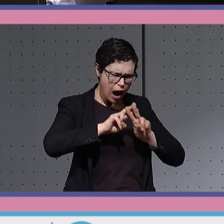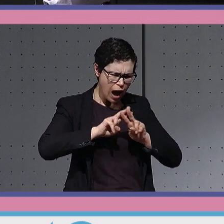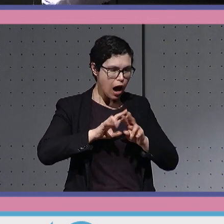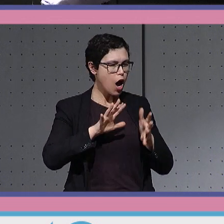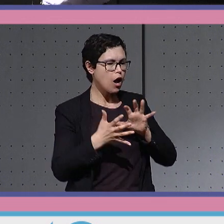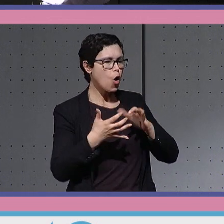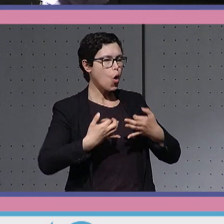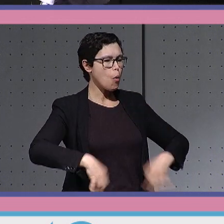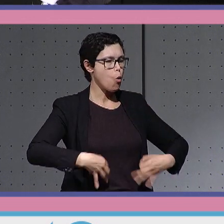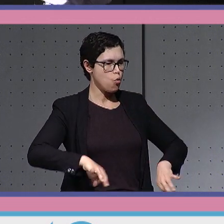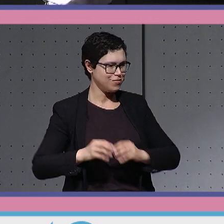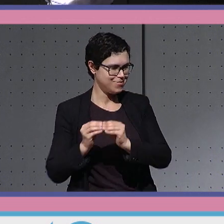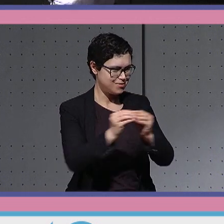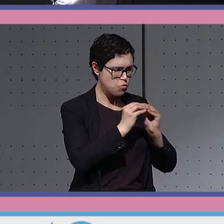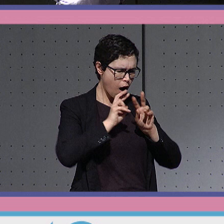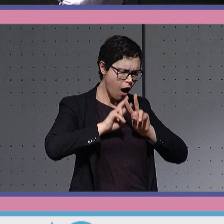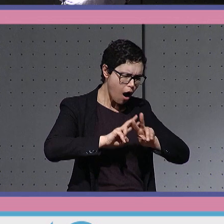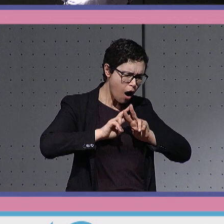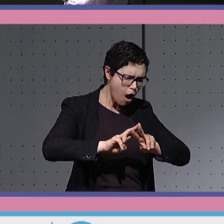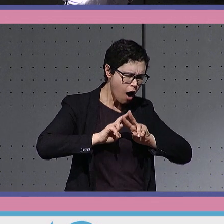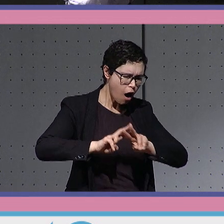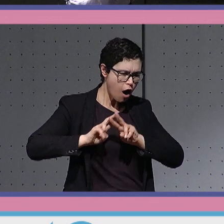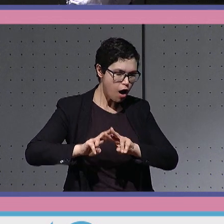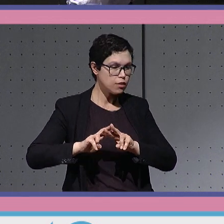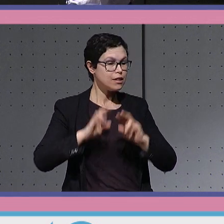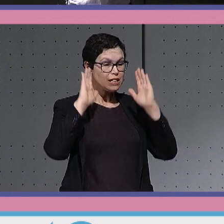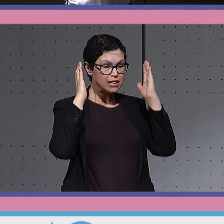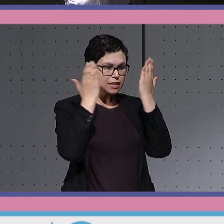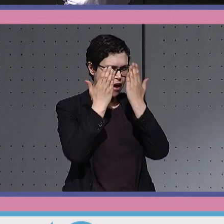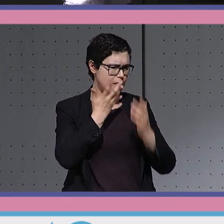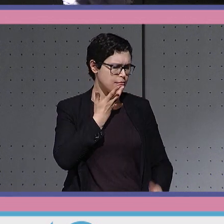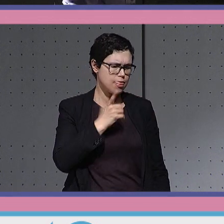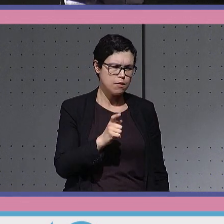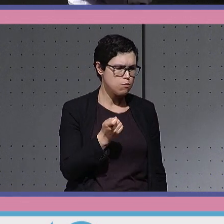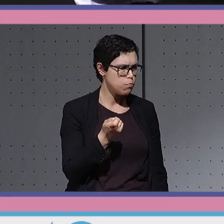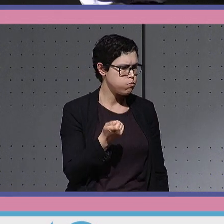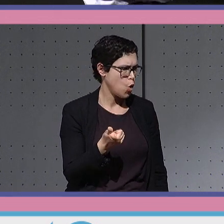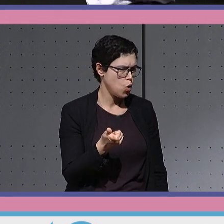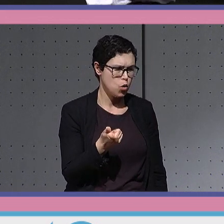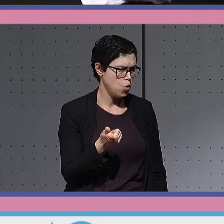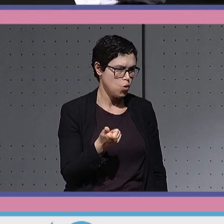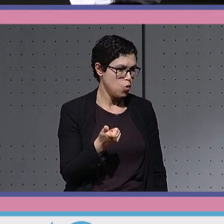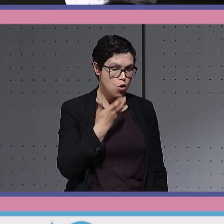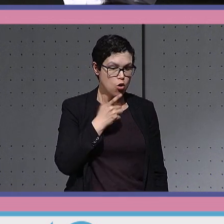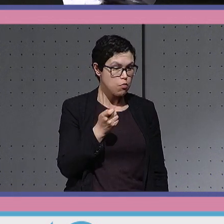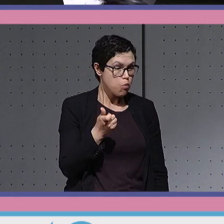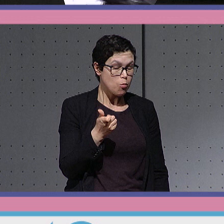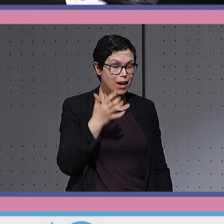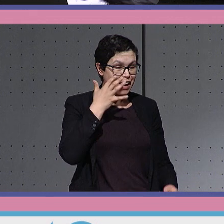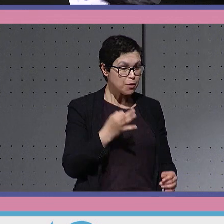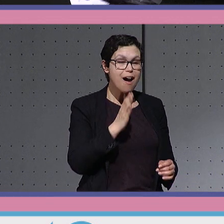mal conocida en TEA porque los estudios más grandes que hay son todavía de unos pocos